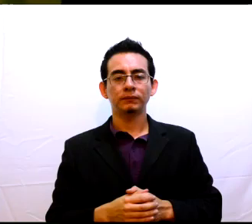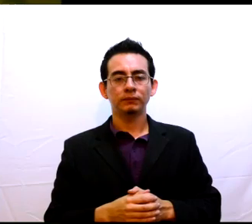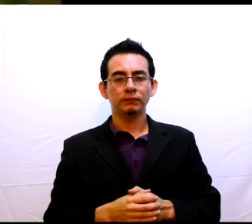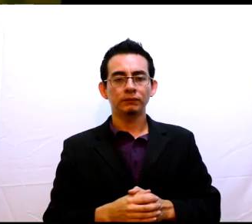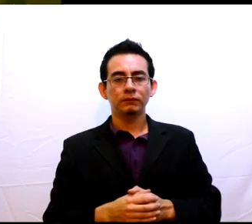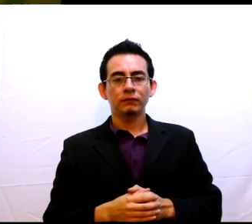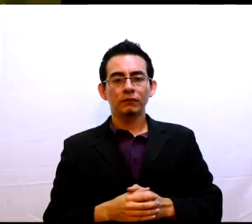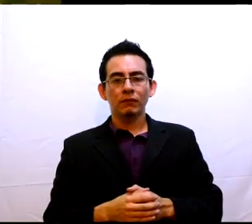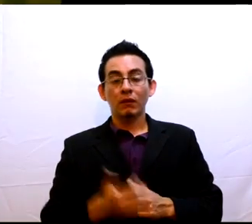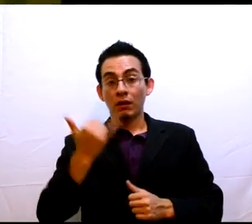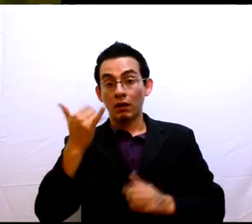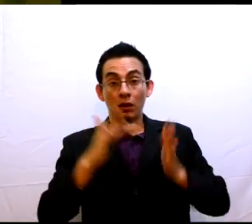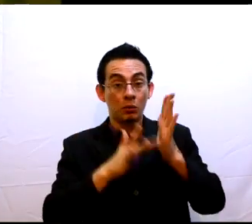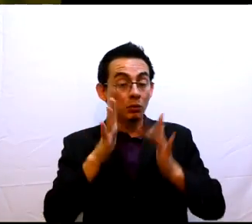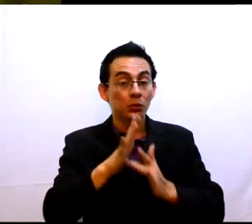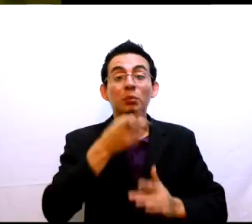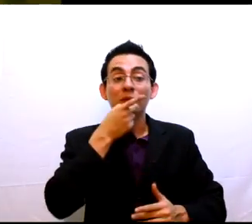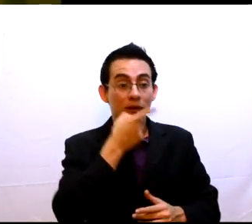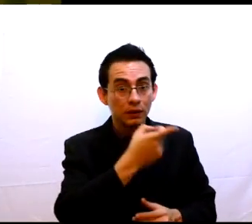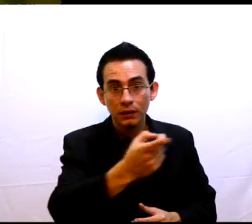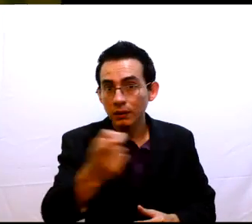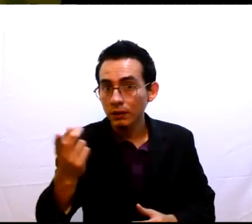y yo os digo